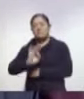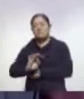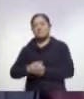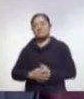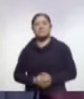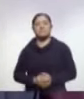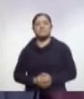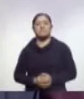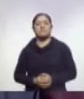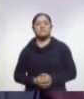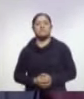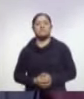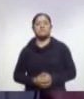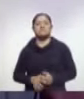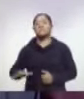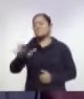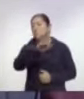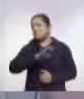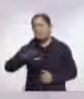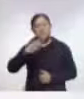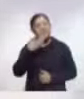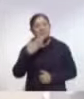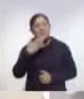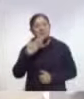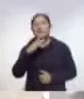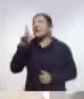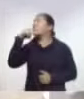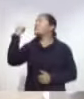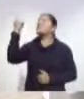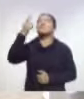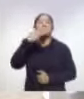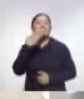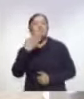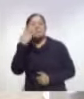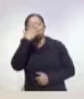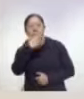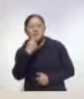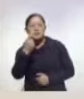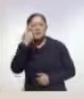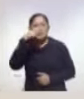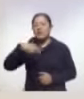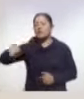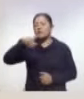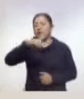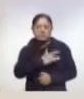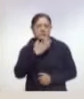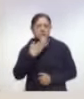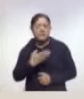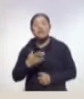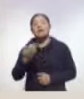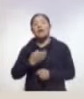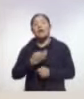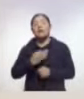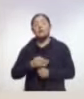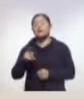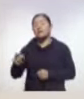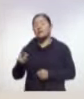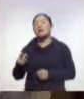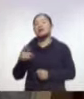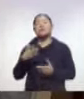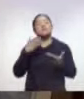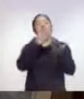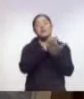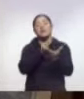con mejores espacios e instalaciones para todo el mundo. Actualmente algunas áreas se encuentran trabajando en oficinas provisionales